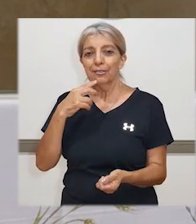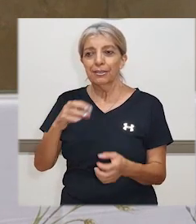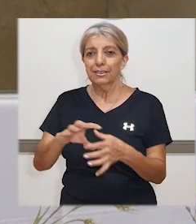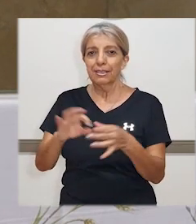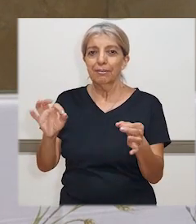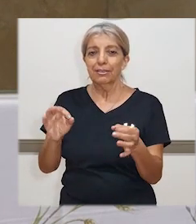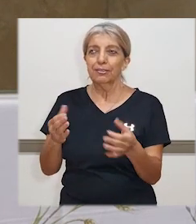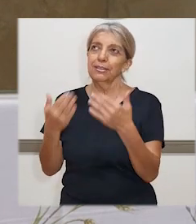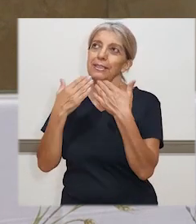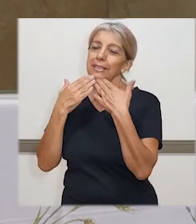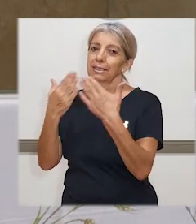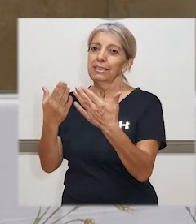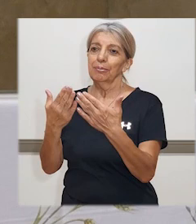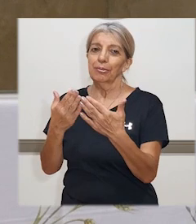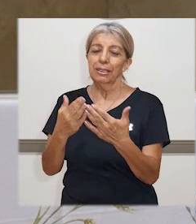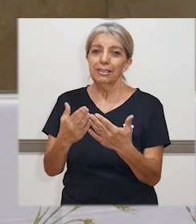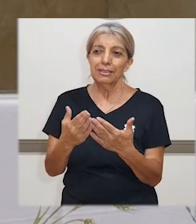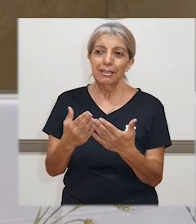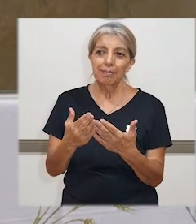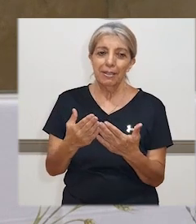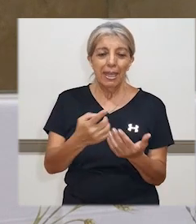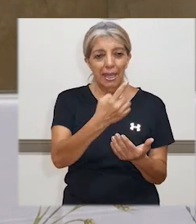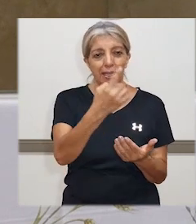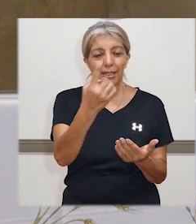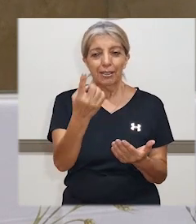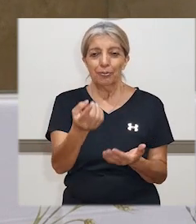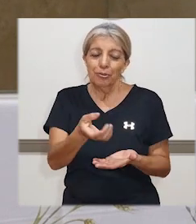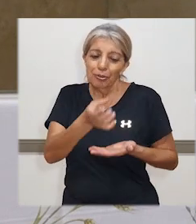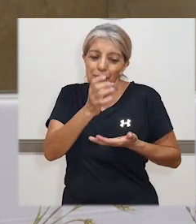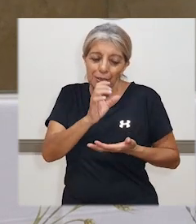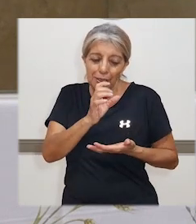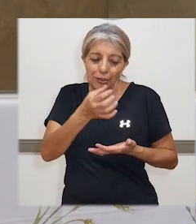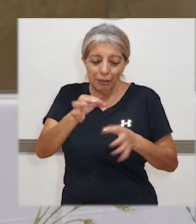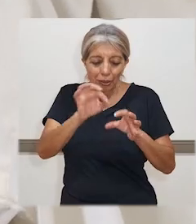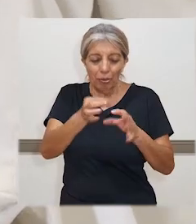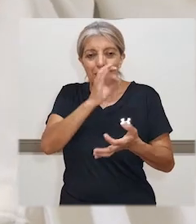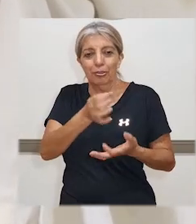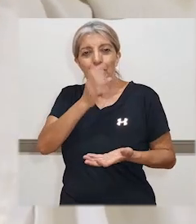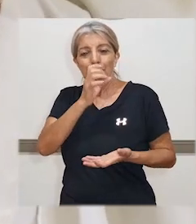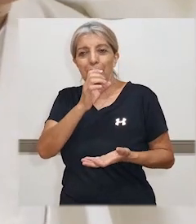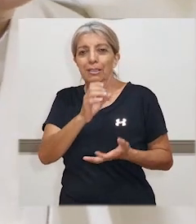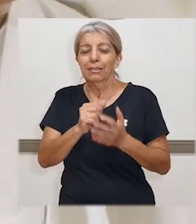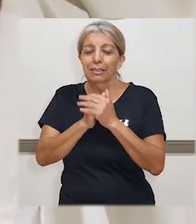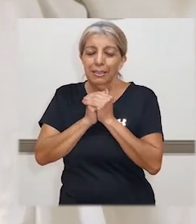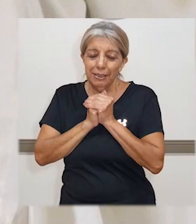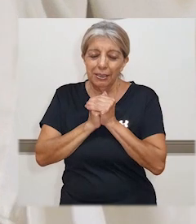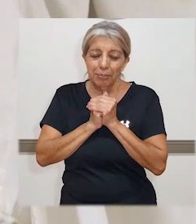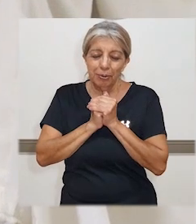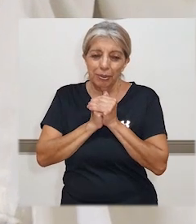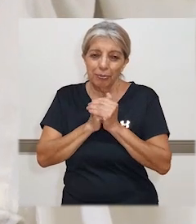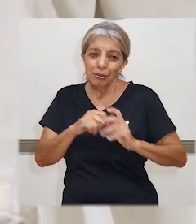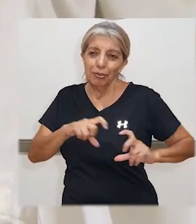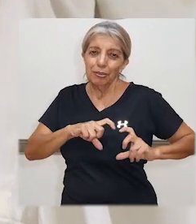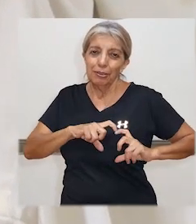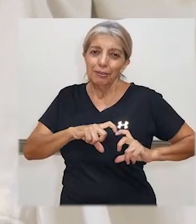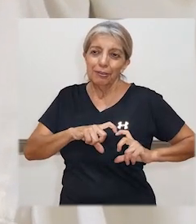salvación y te damos gracias porque nos haces dignos de servirte en tu presencia. Te pedimos humildemente que